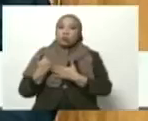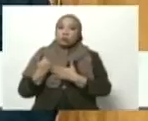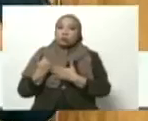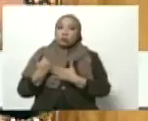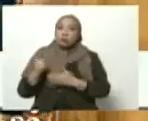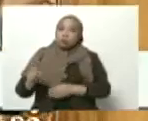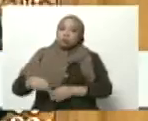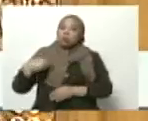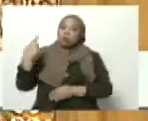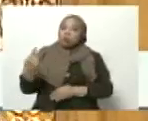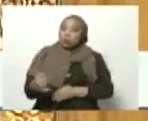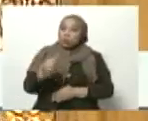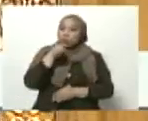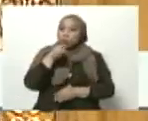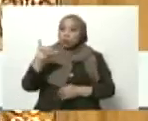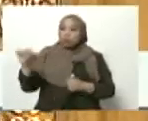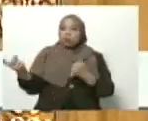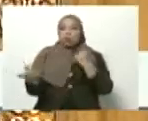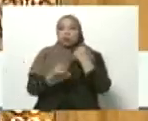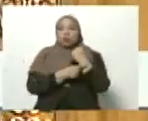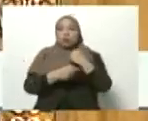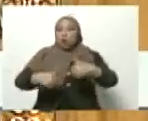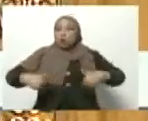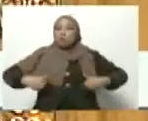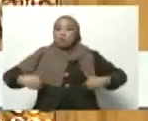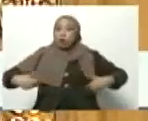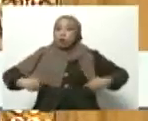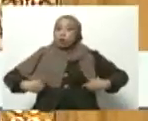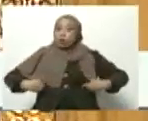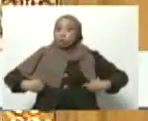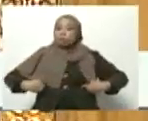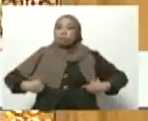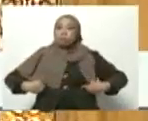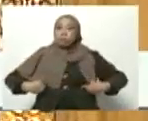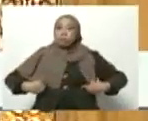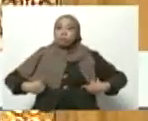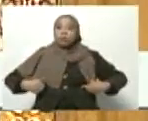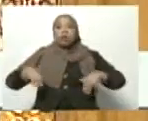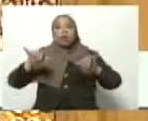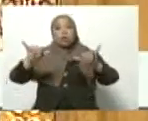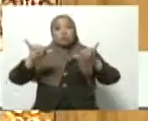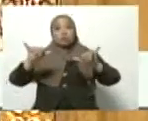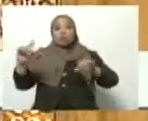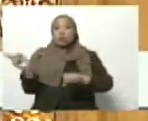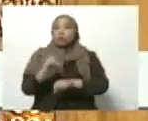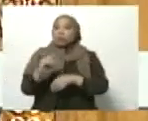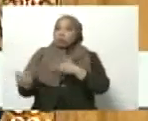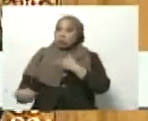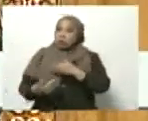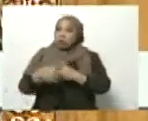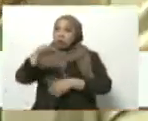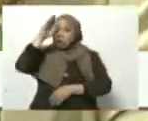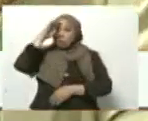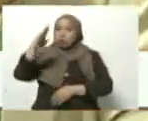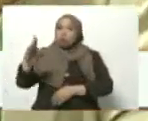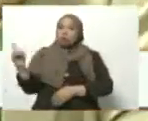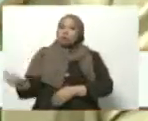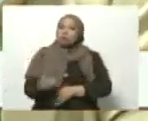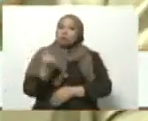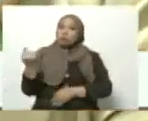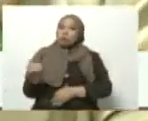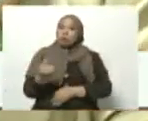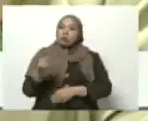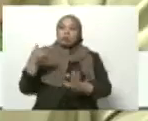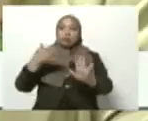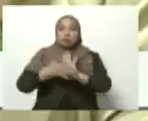Luego dice, Guaidó es débil, Maduro es fuerte. Y él dice lo mismo, no debe haber ataque militar directo, solo en caso